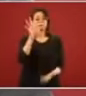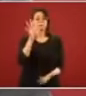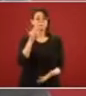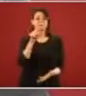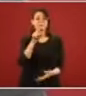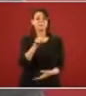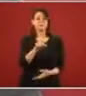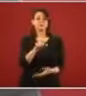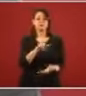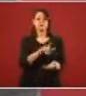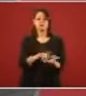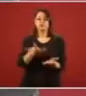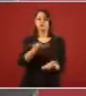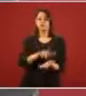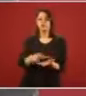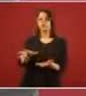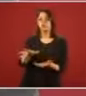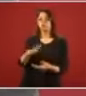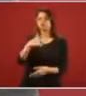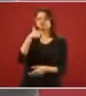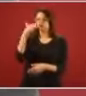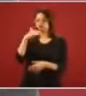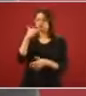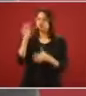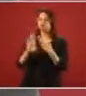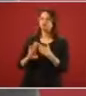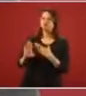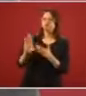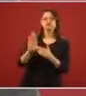apoya el combate a la corrupción.